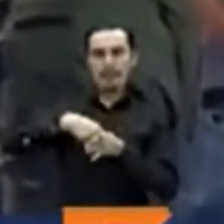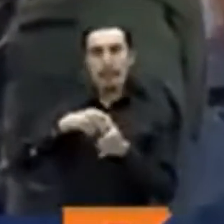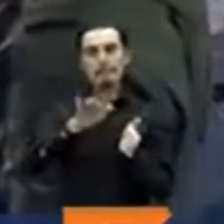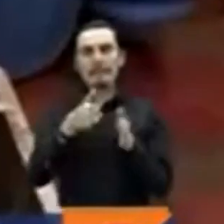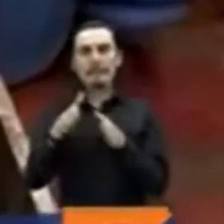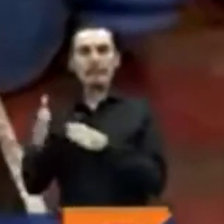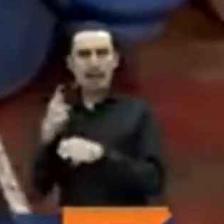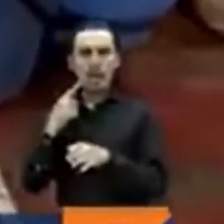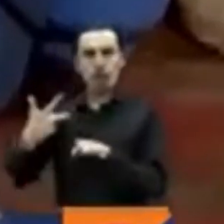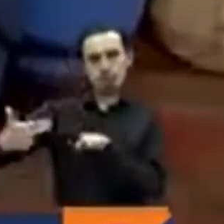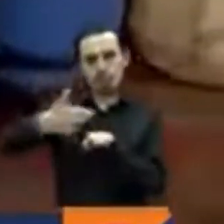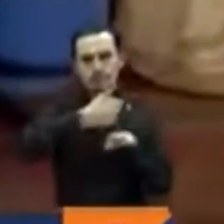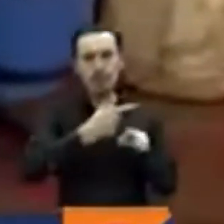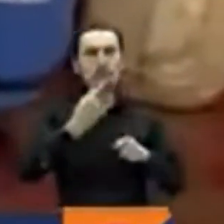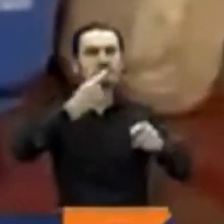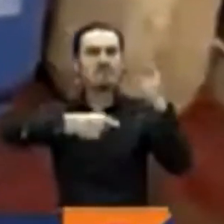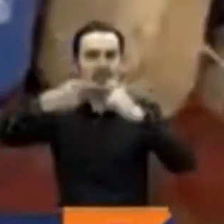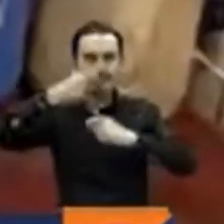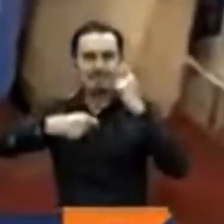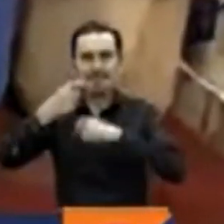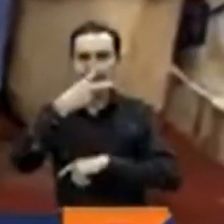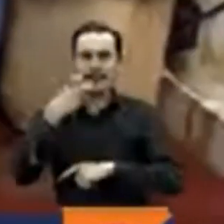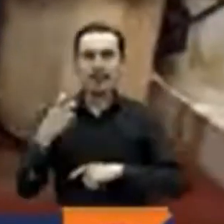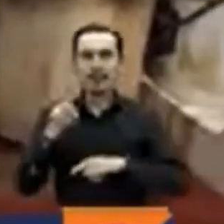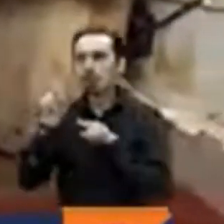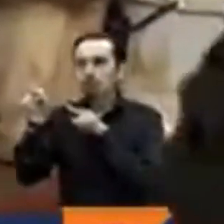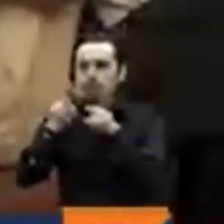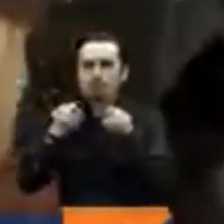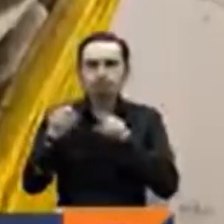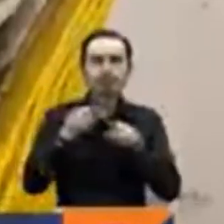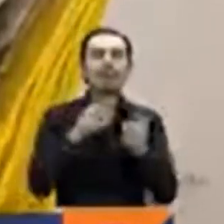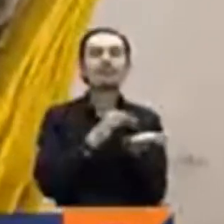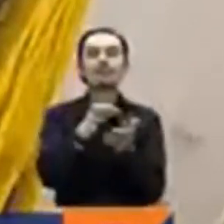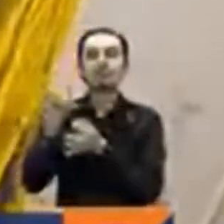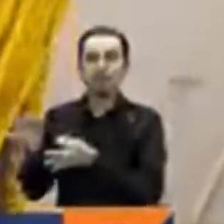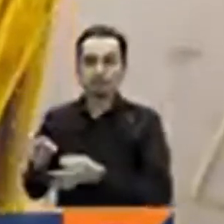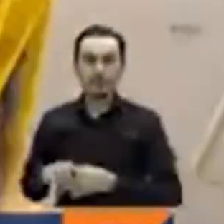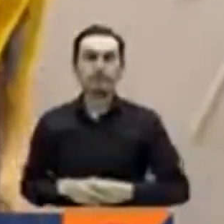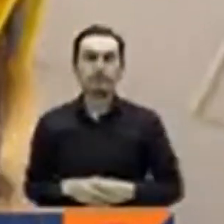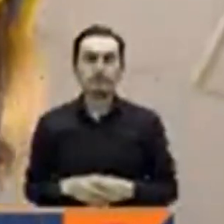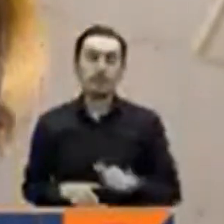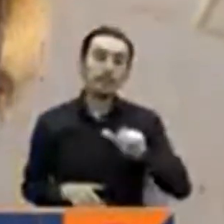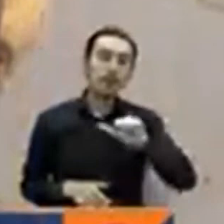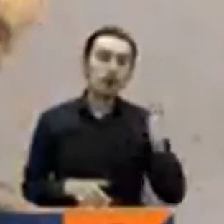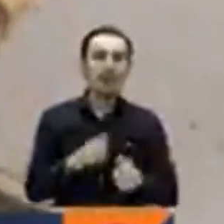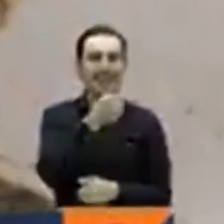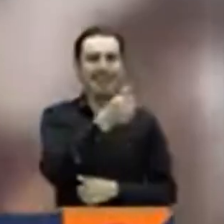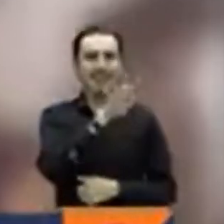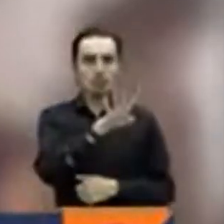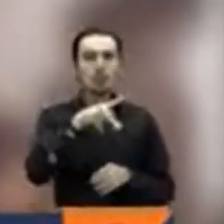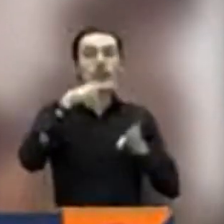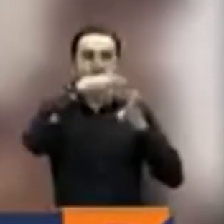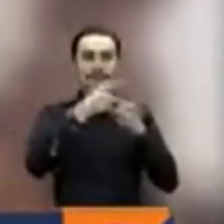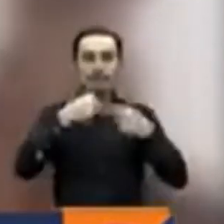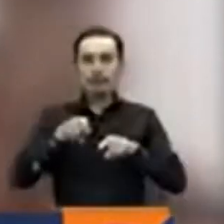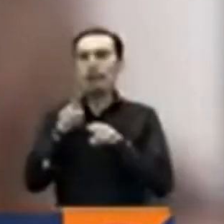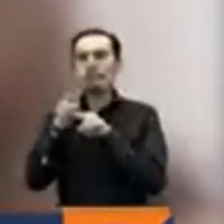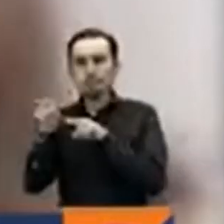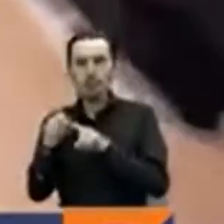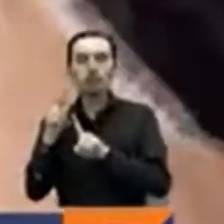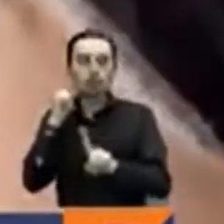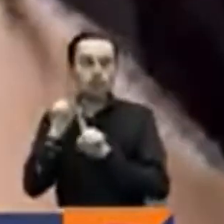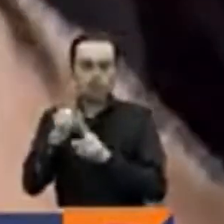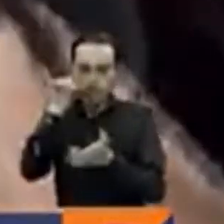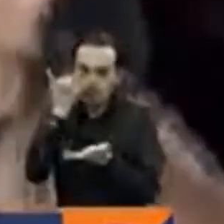y listos para ser comercializados en puntos de venta del municipio. Otros 14 caballos estaban en el sitio, al parecer